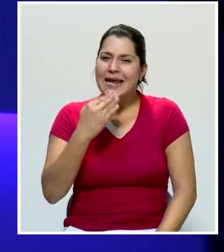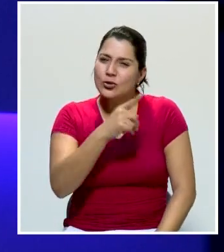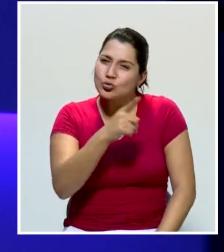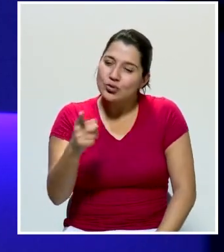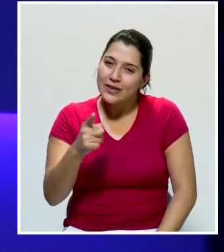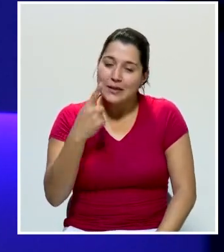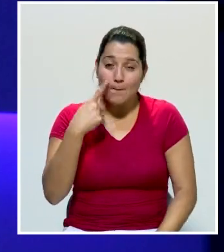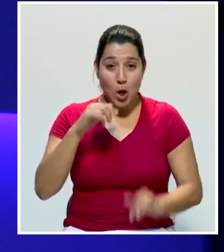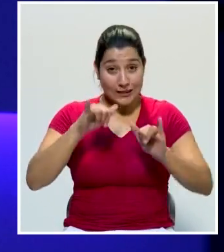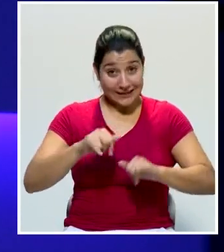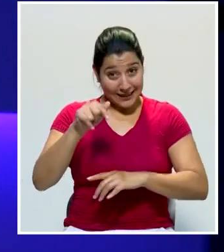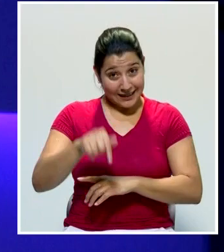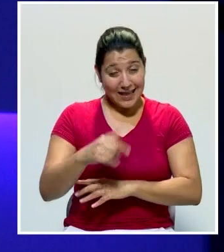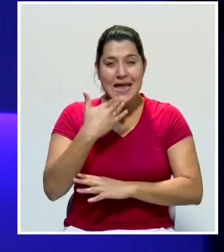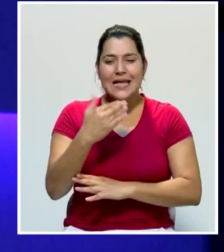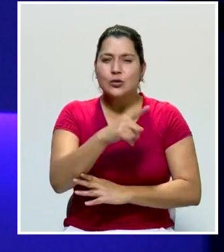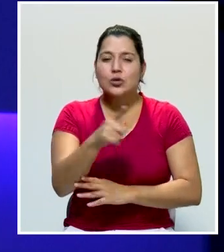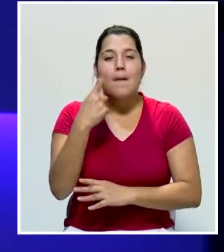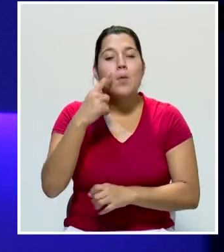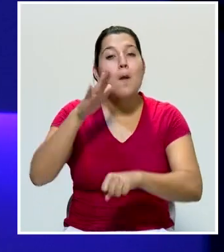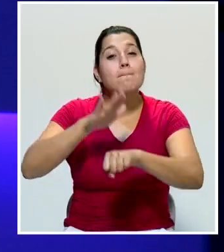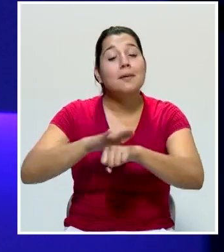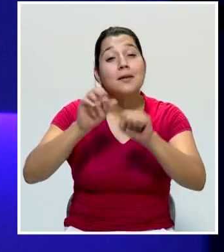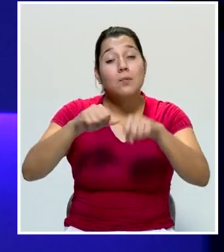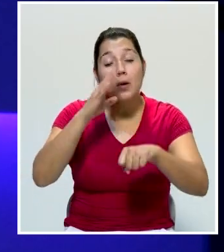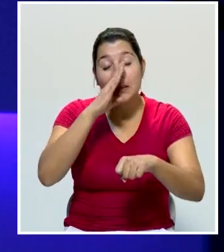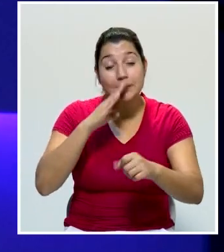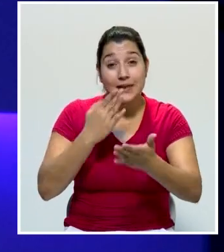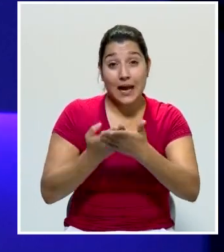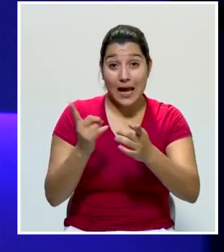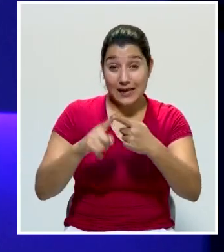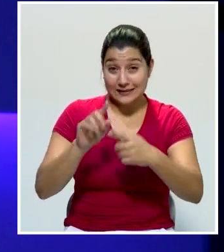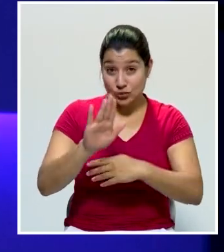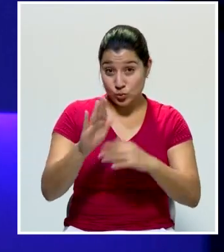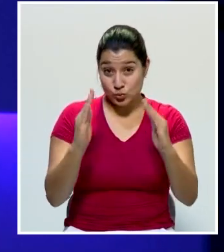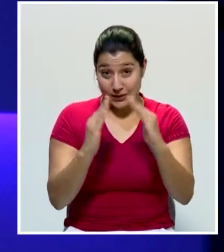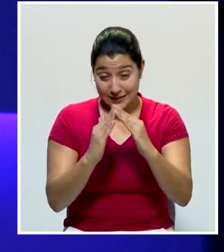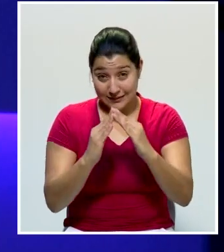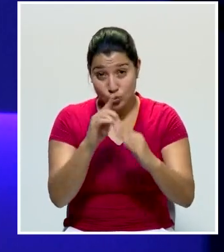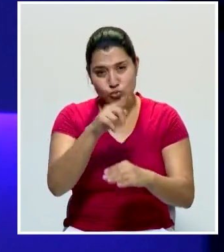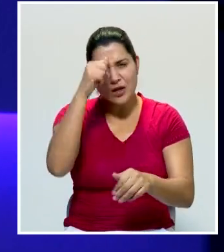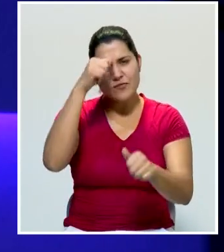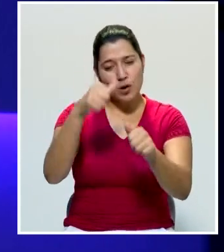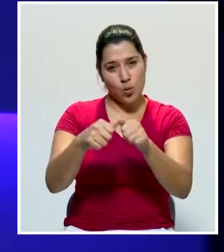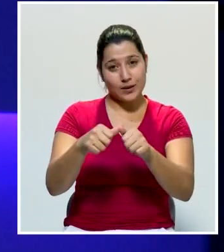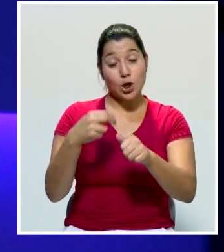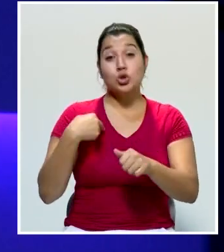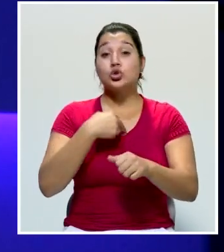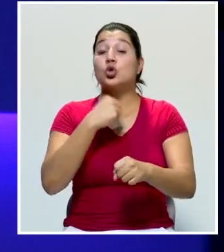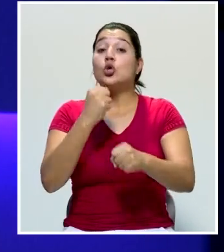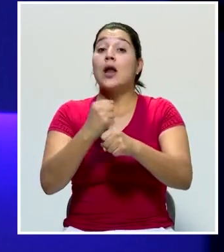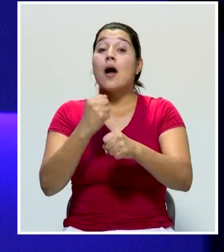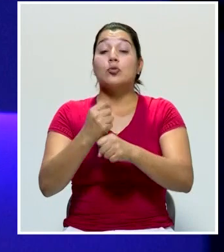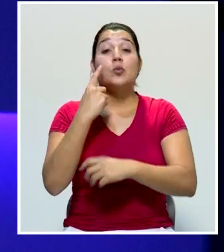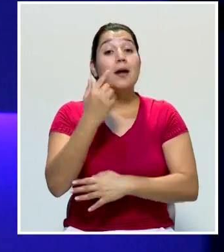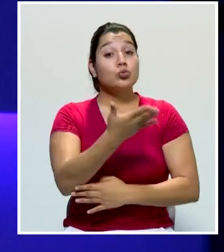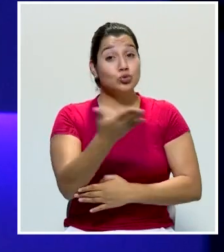estar ahí. Gracias por permitirnos ingresar a sus hogares. Y recuerde, trabajamos para